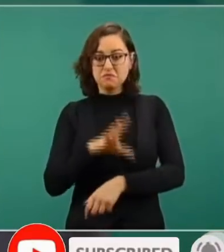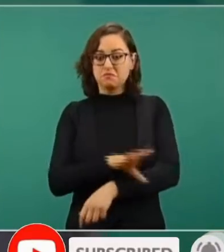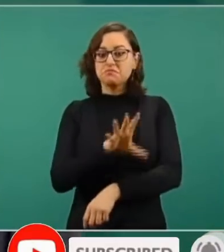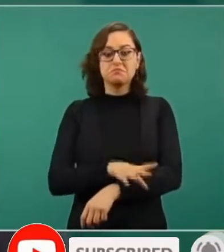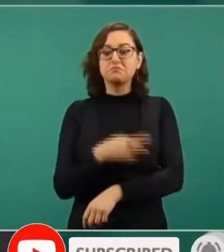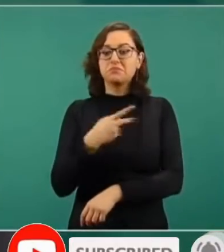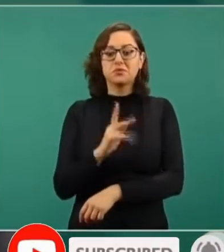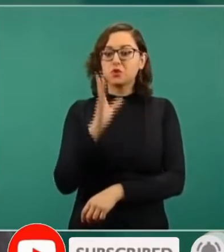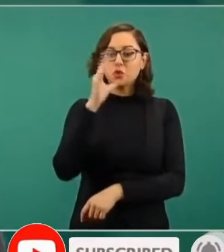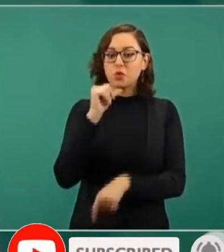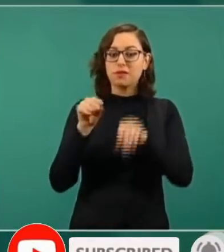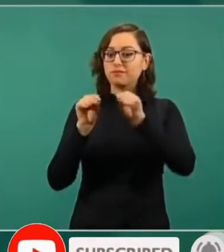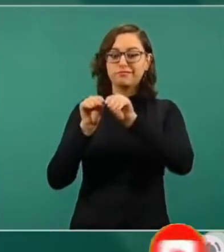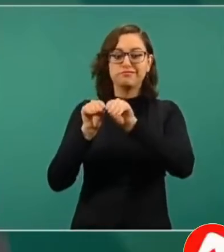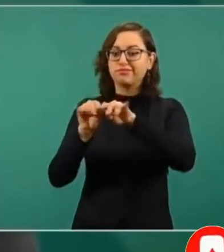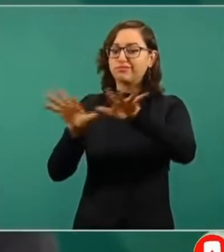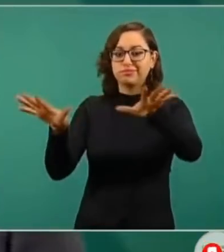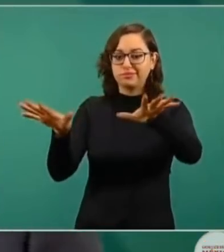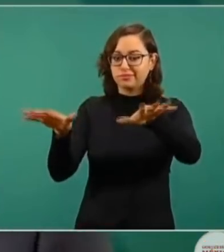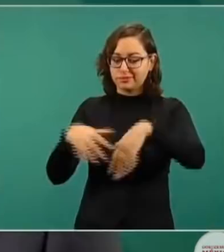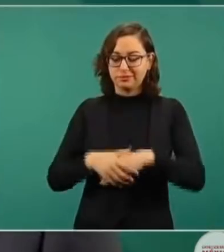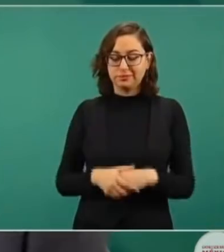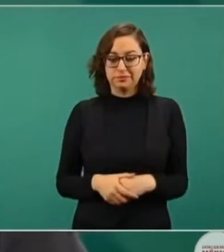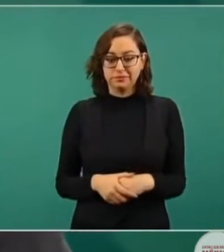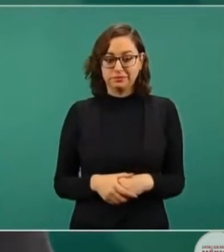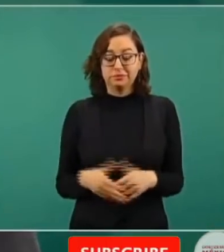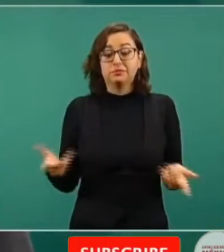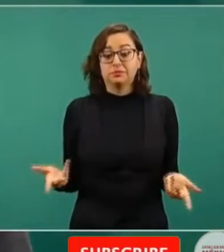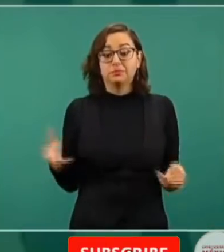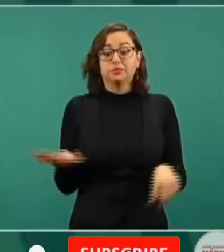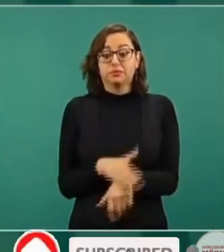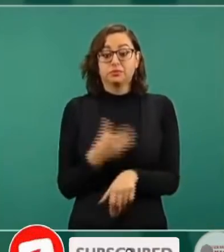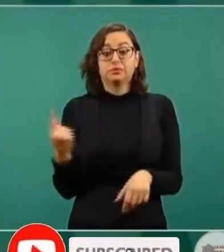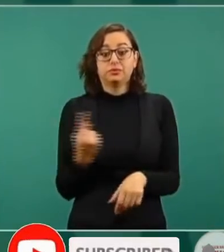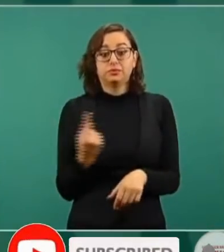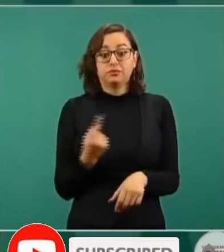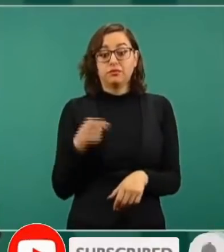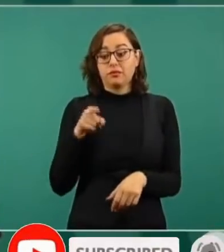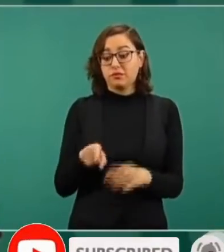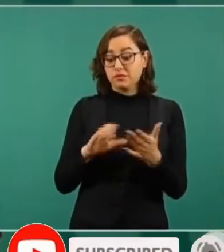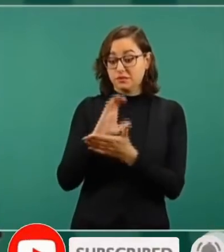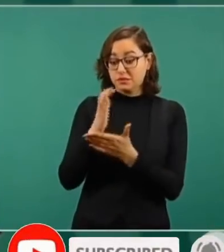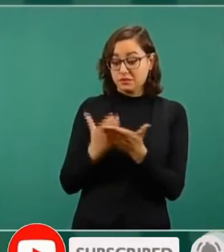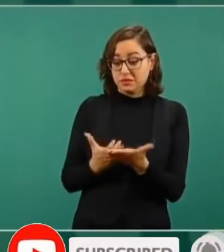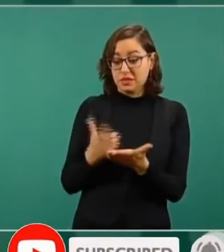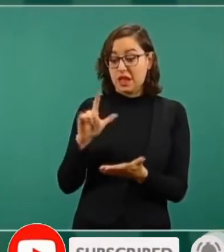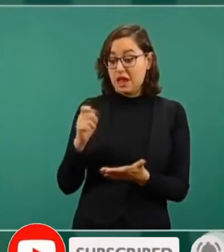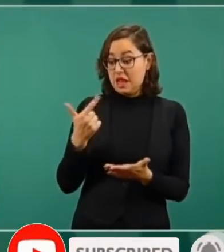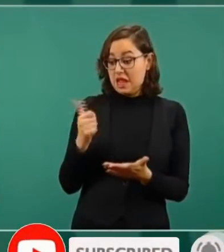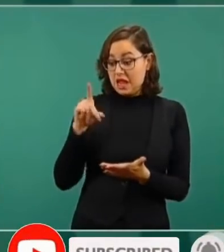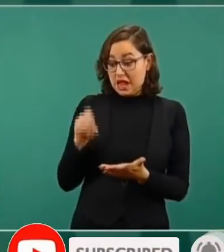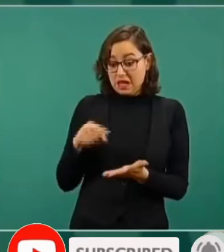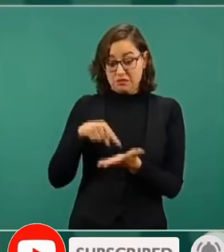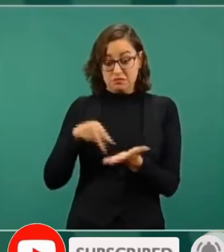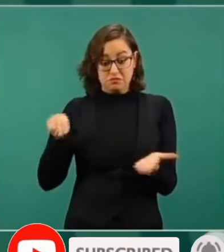como dicha central tiene el contrato legado con suministro básico que hemos descrito, al no ser despachada